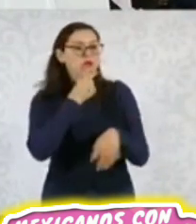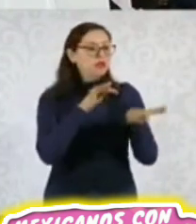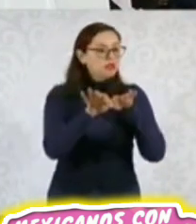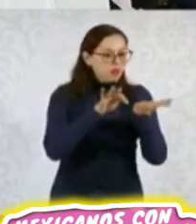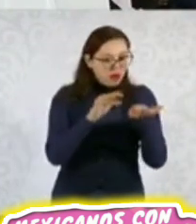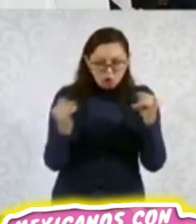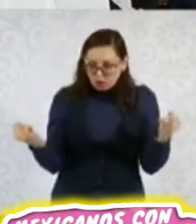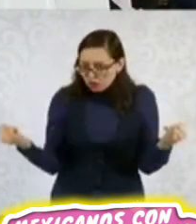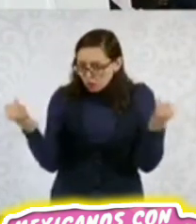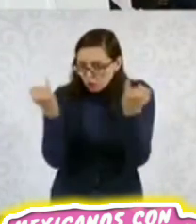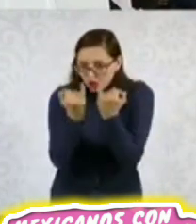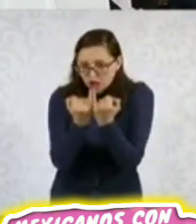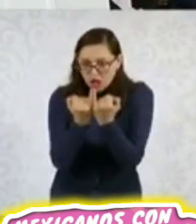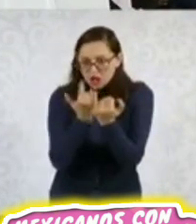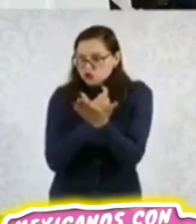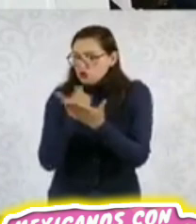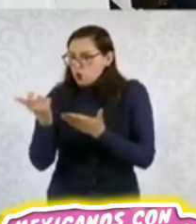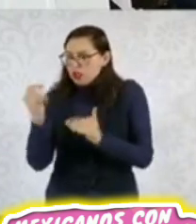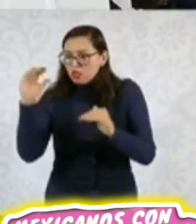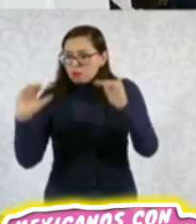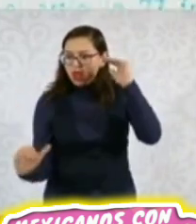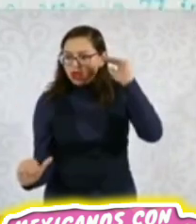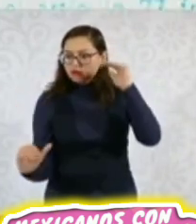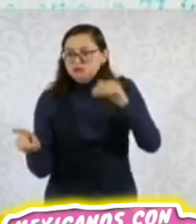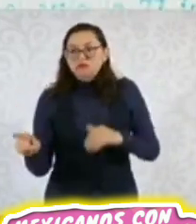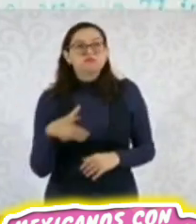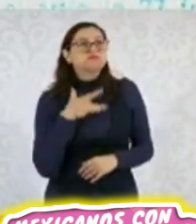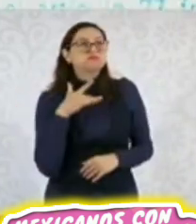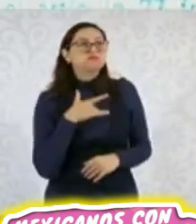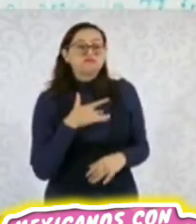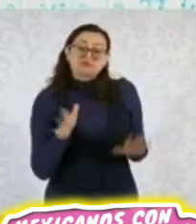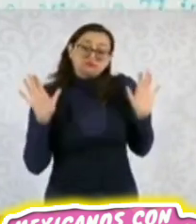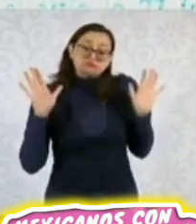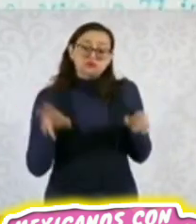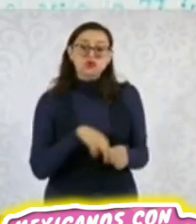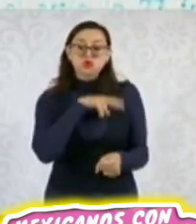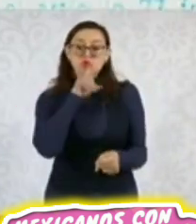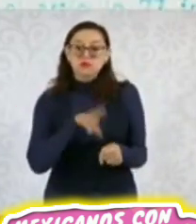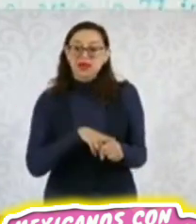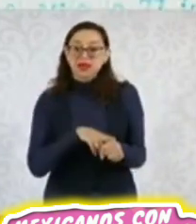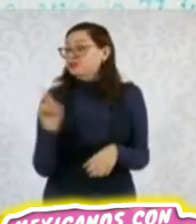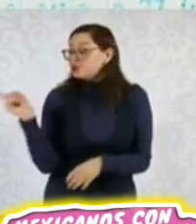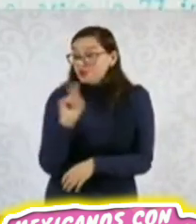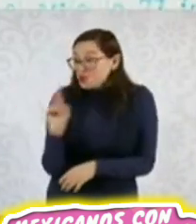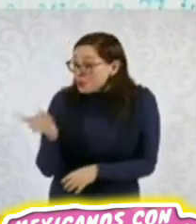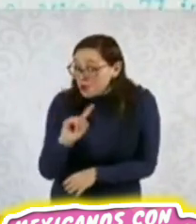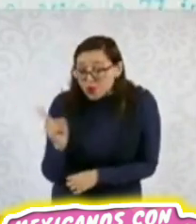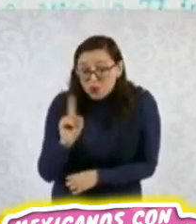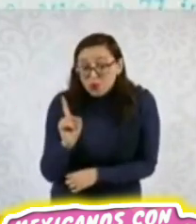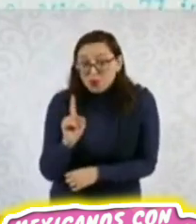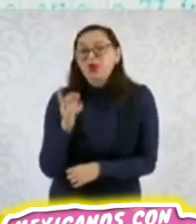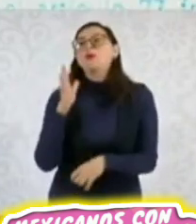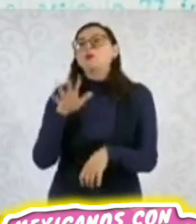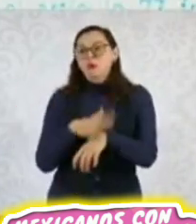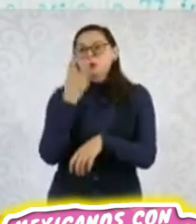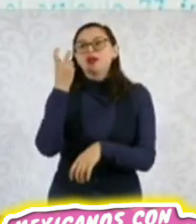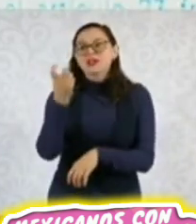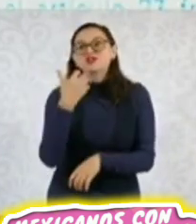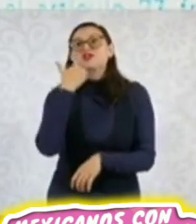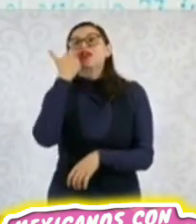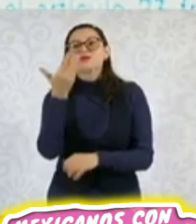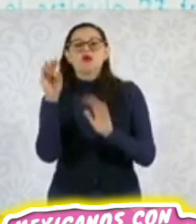salario. Entonces, lo que queremos es que todas las mujeres mexicanas tengan su cartilla, que digan, estos son